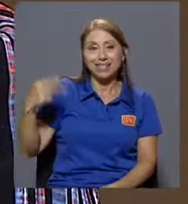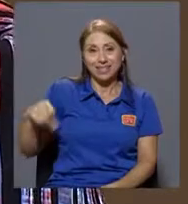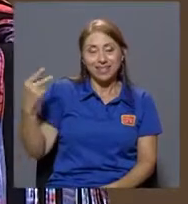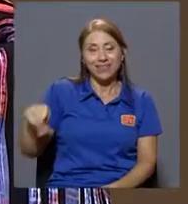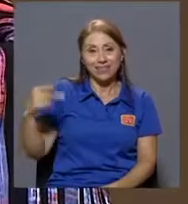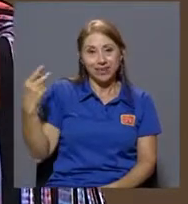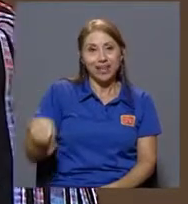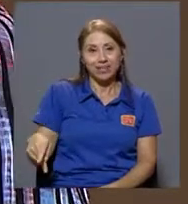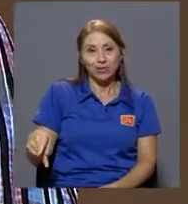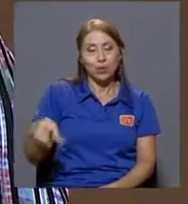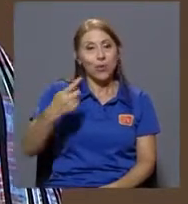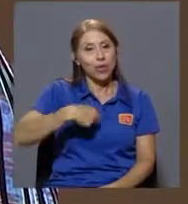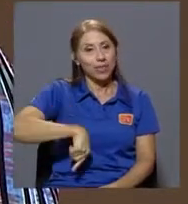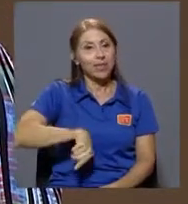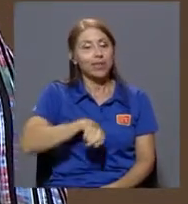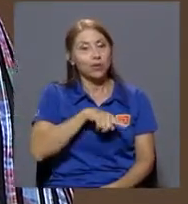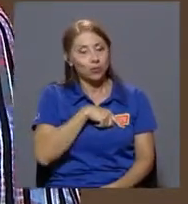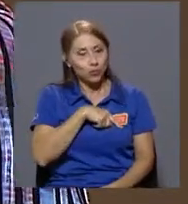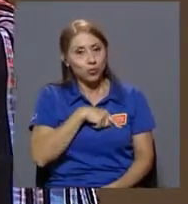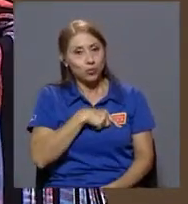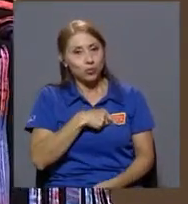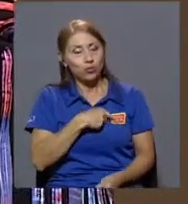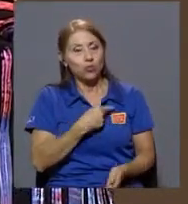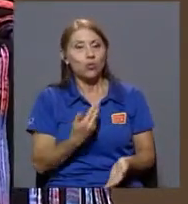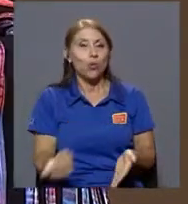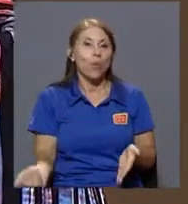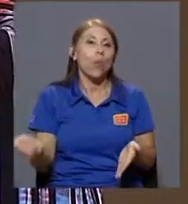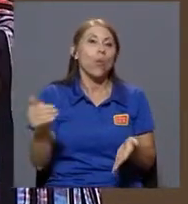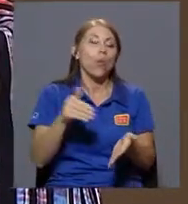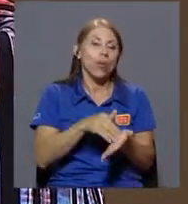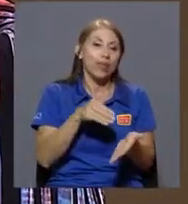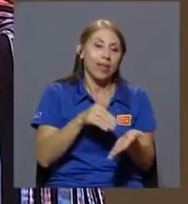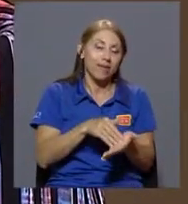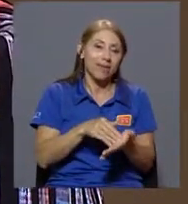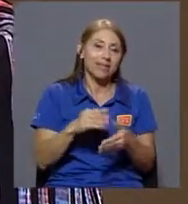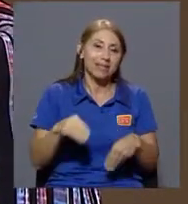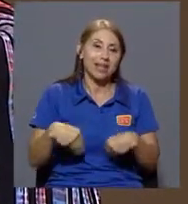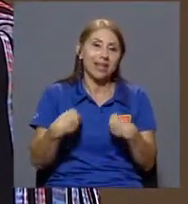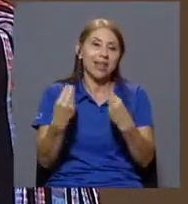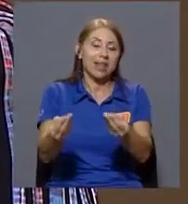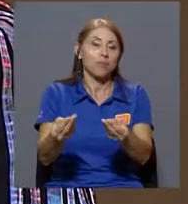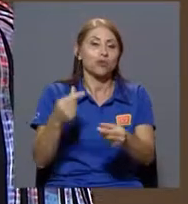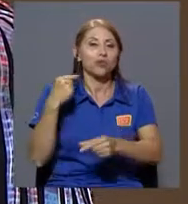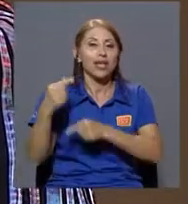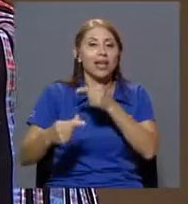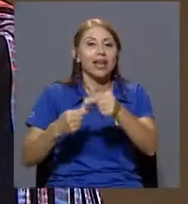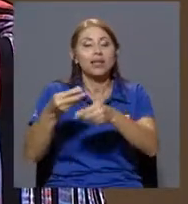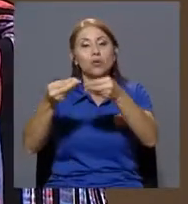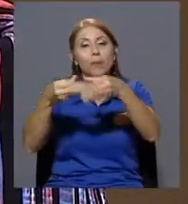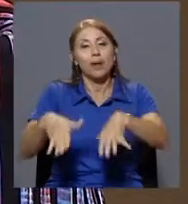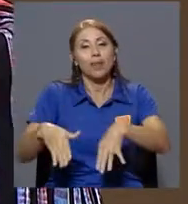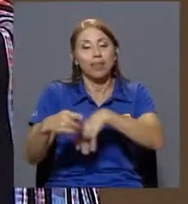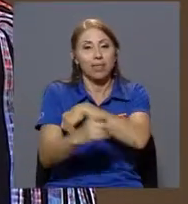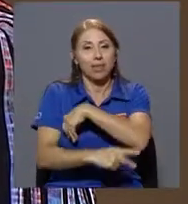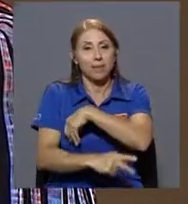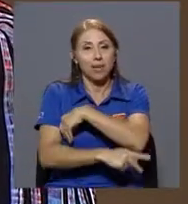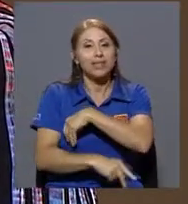que volvamos a dejarle al país una generación perdida, que fue lo que nos ocurrió